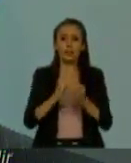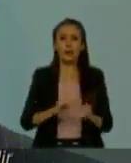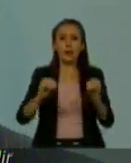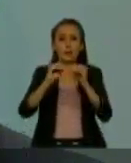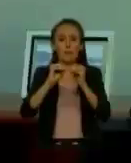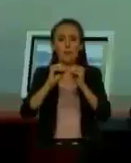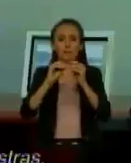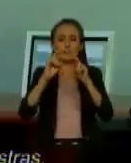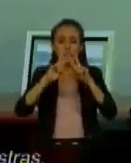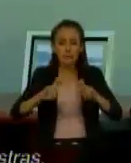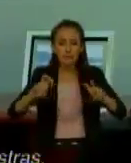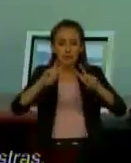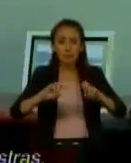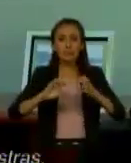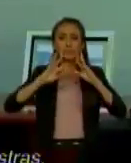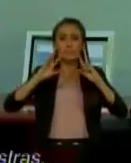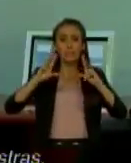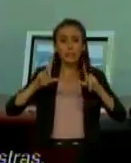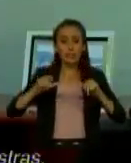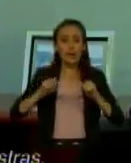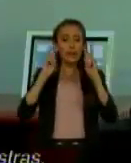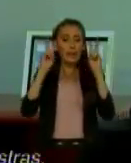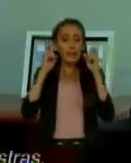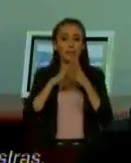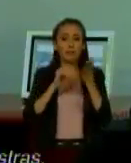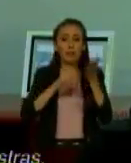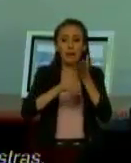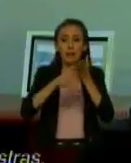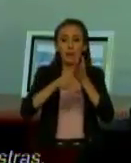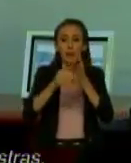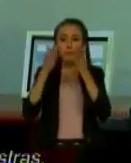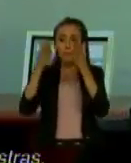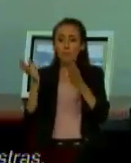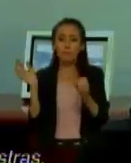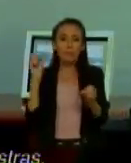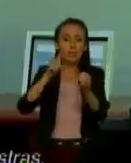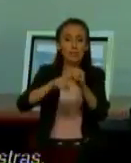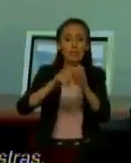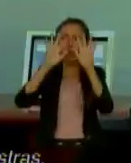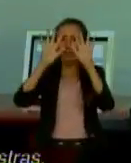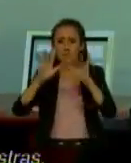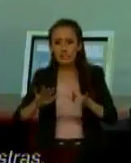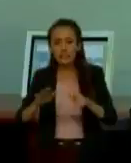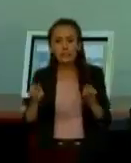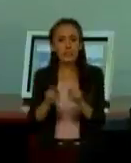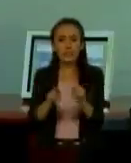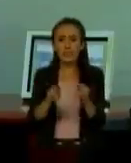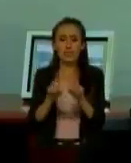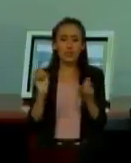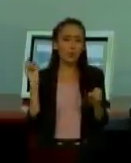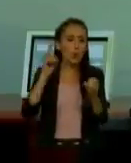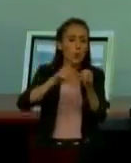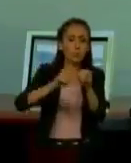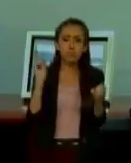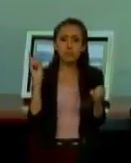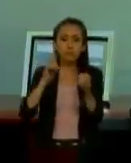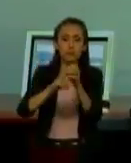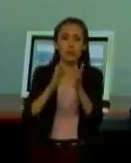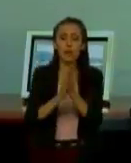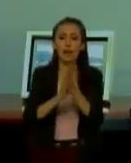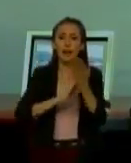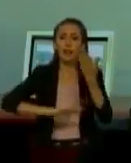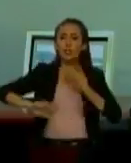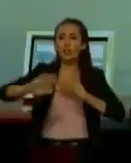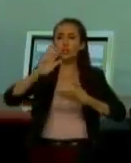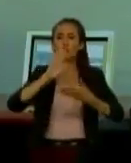a la corrupción. He instruido a todos los ministros y ministras, así como a las secretarías de Estado, que pongan de manifiesto